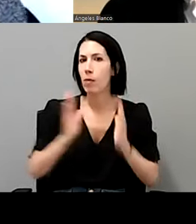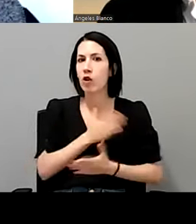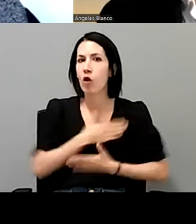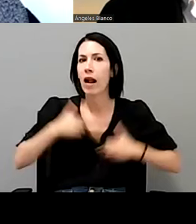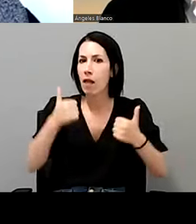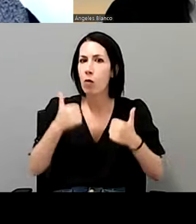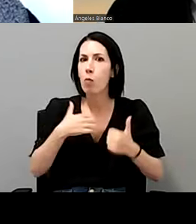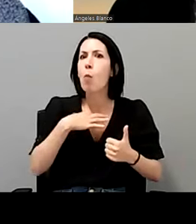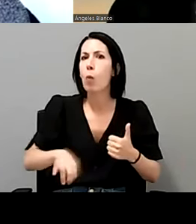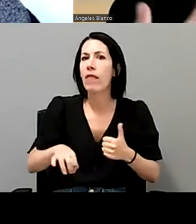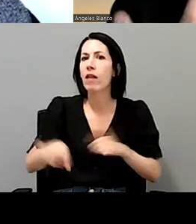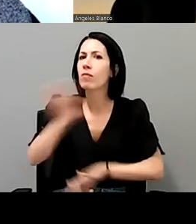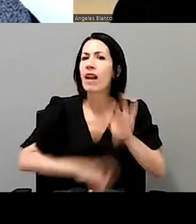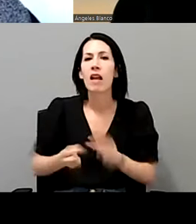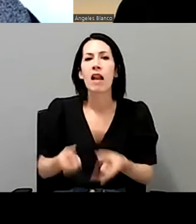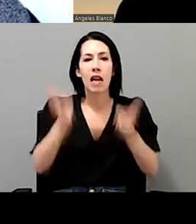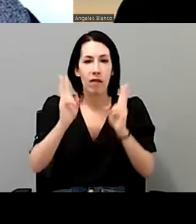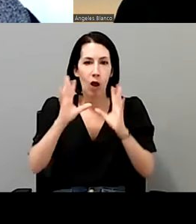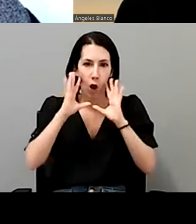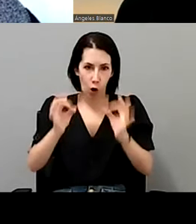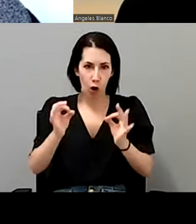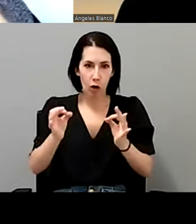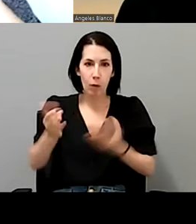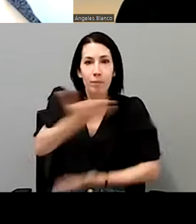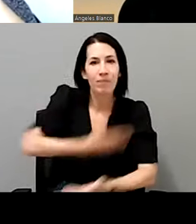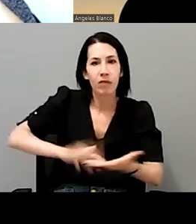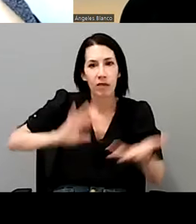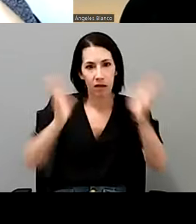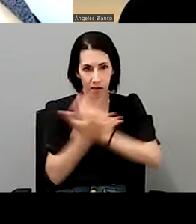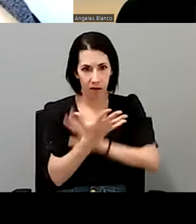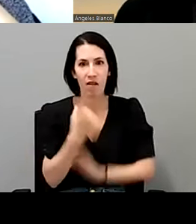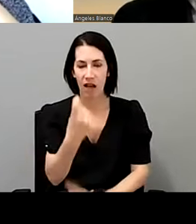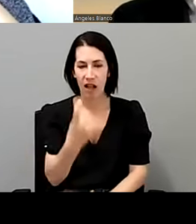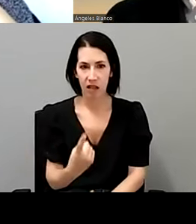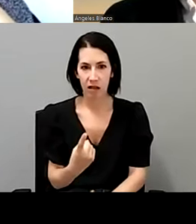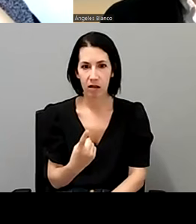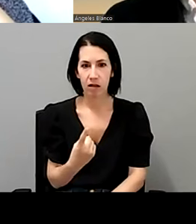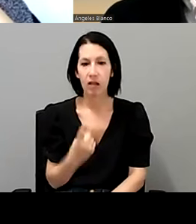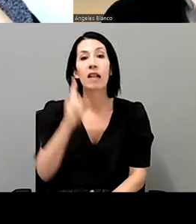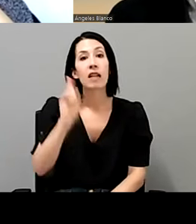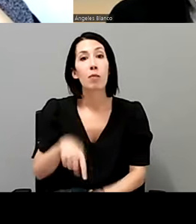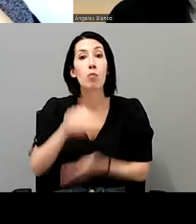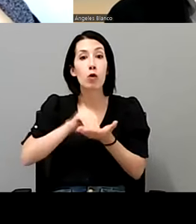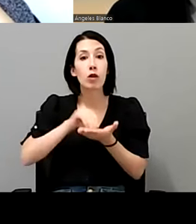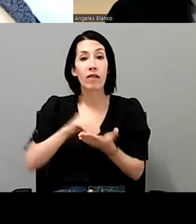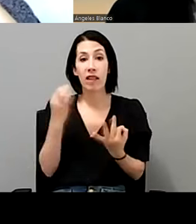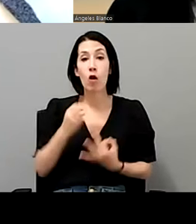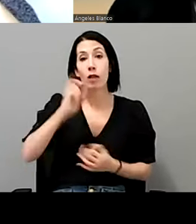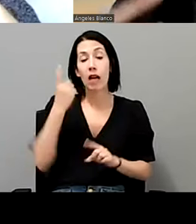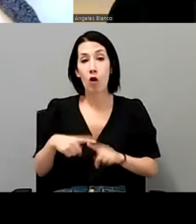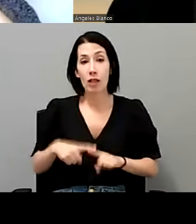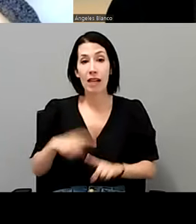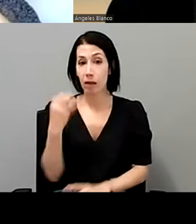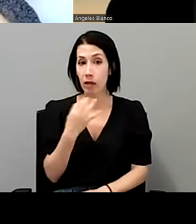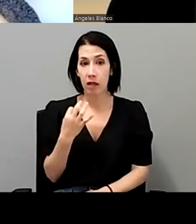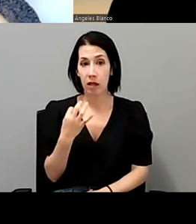de la entidad. Evidentemente queda un cambio de transformación, por supuesto. Y sobre todo que muchas veces, otra de las cosas que pasa es que